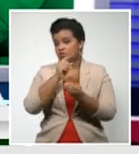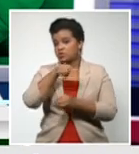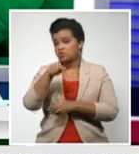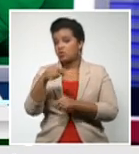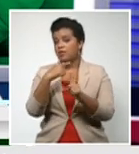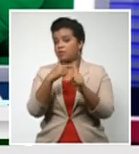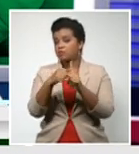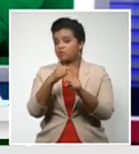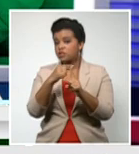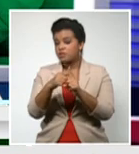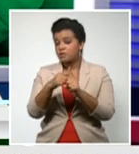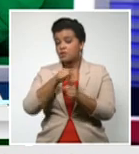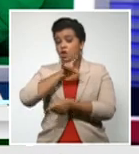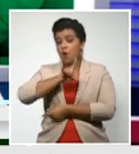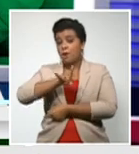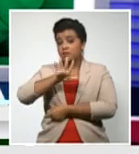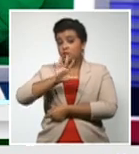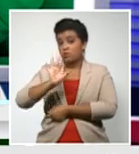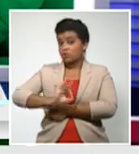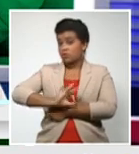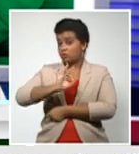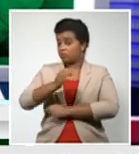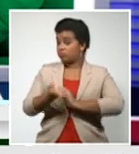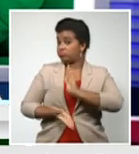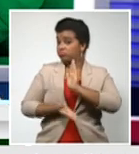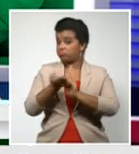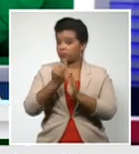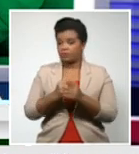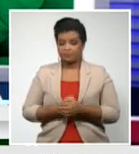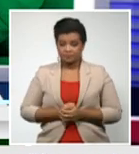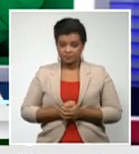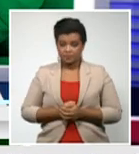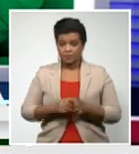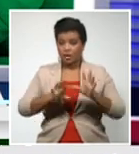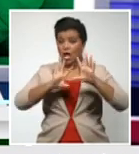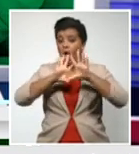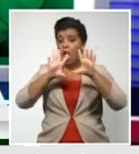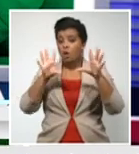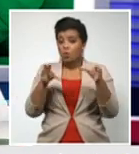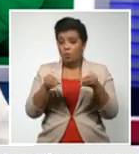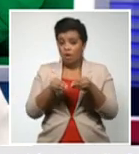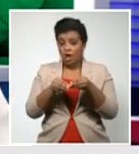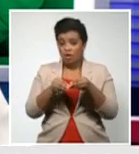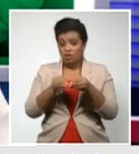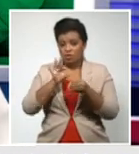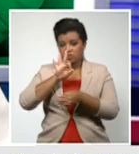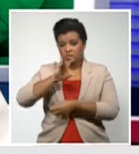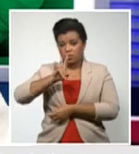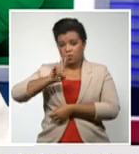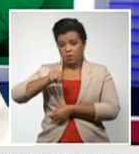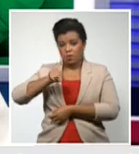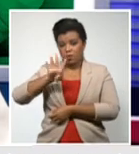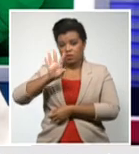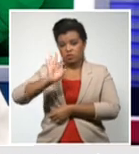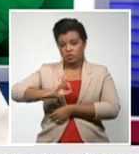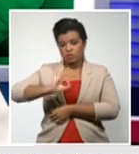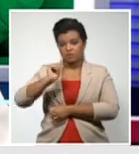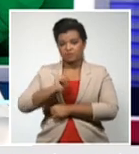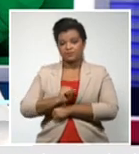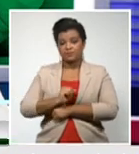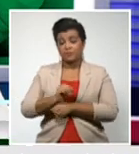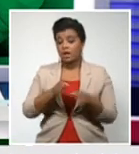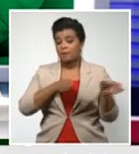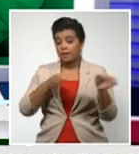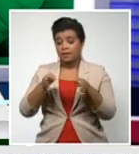está en el 95%. En el acumulado el 89,4%. 14 de los diagnosticados